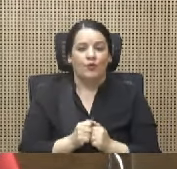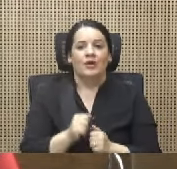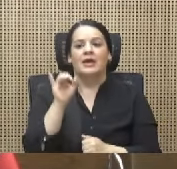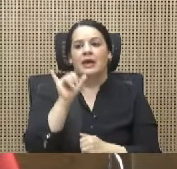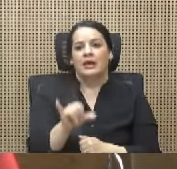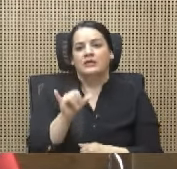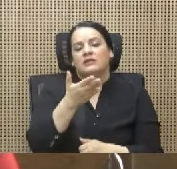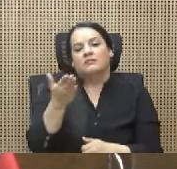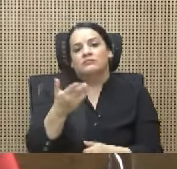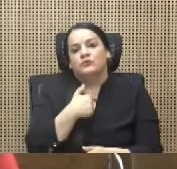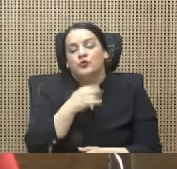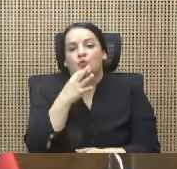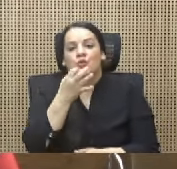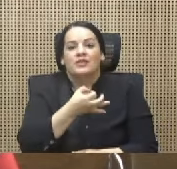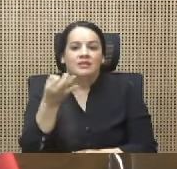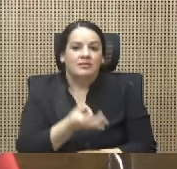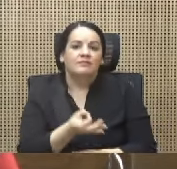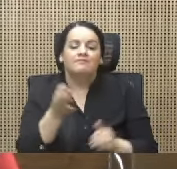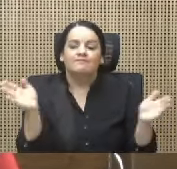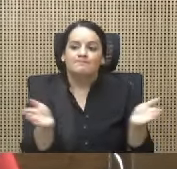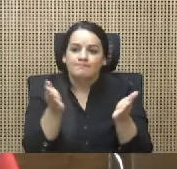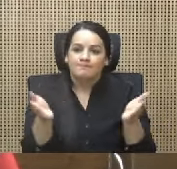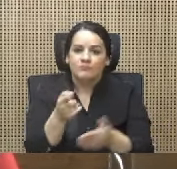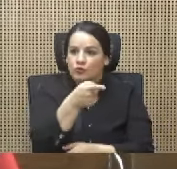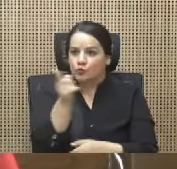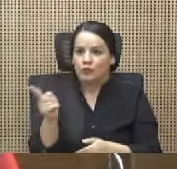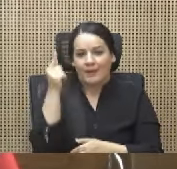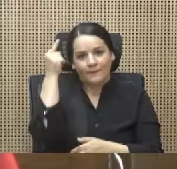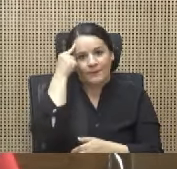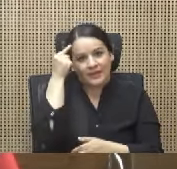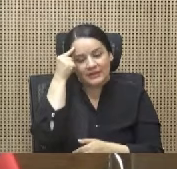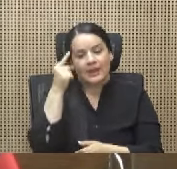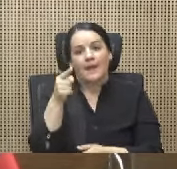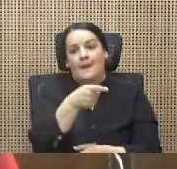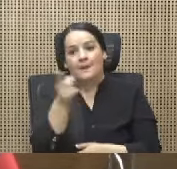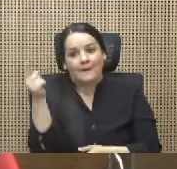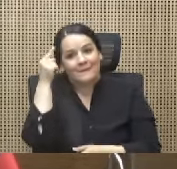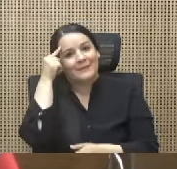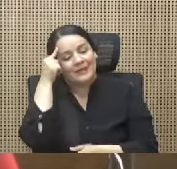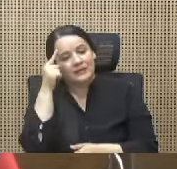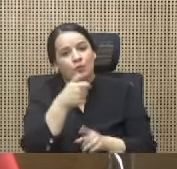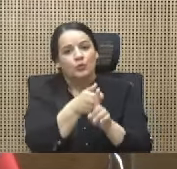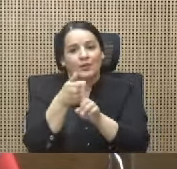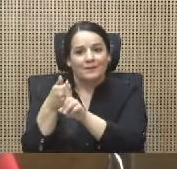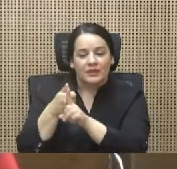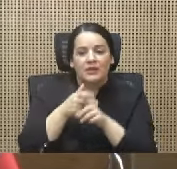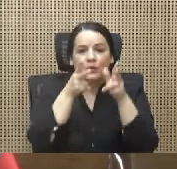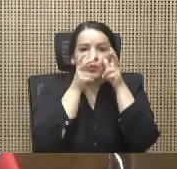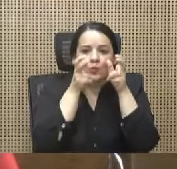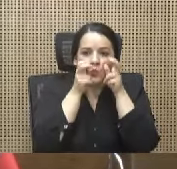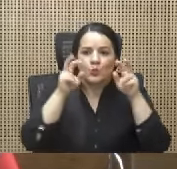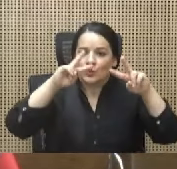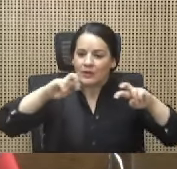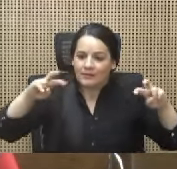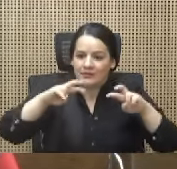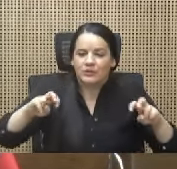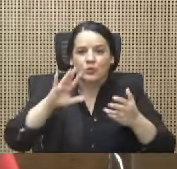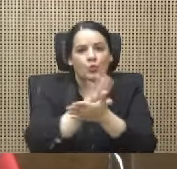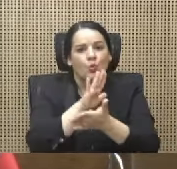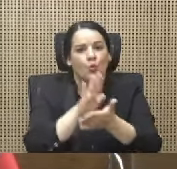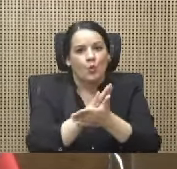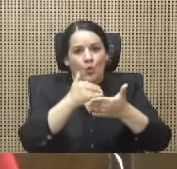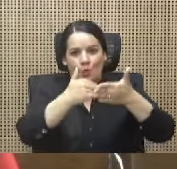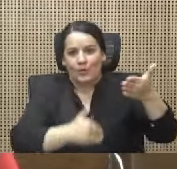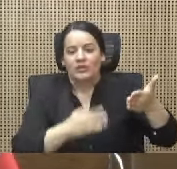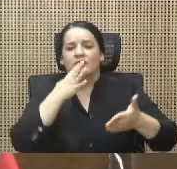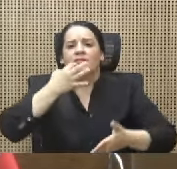de verdad les insto a que piensen por ustedes mismos, de que escuchen, de que revisen los documentos.